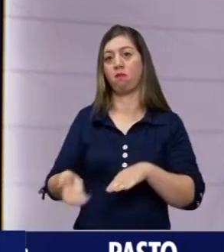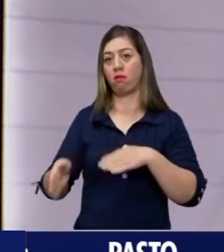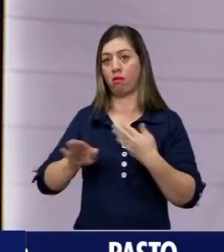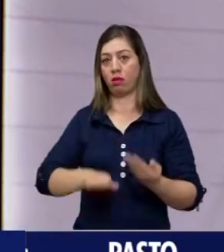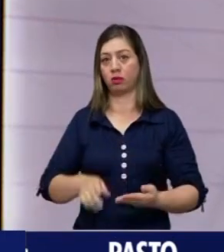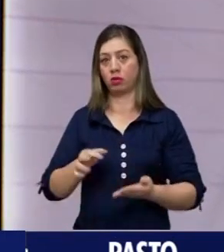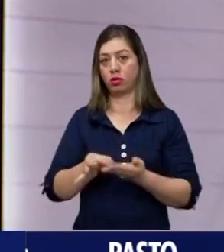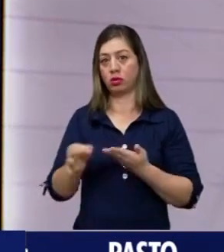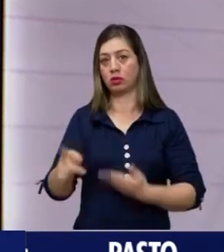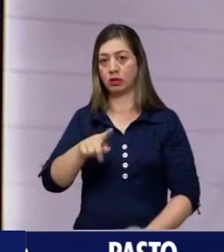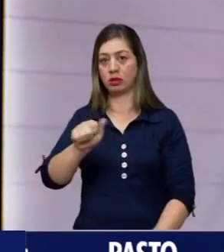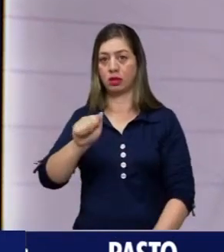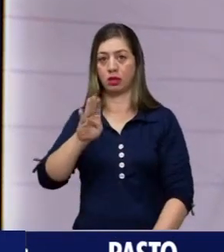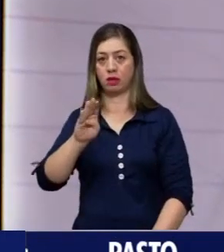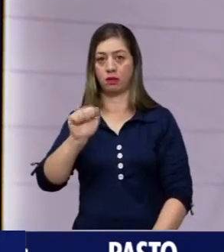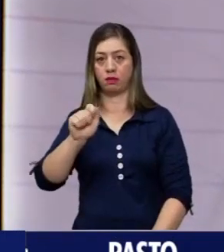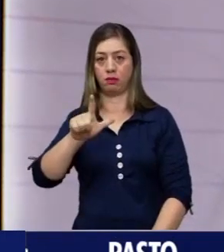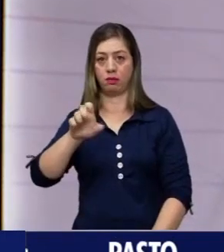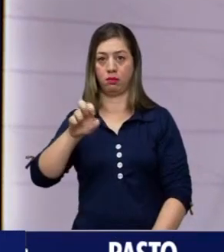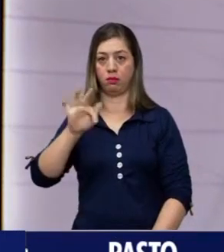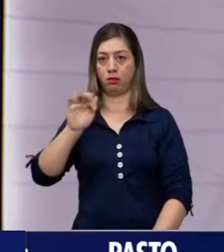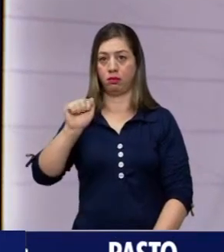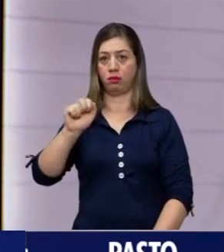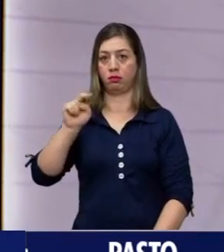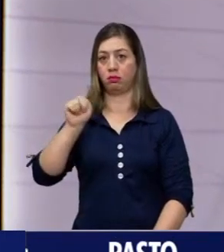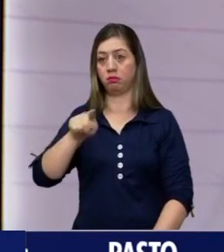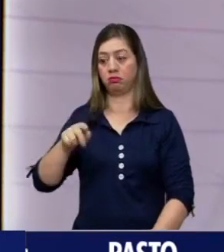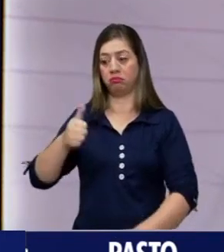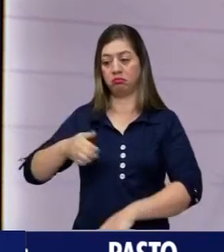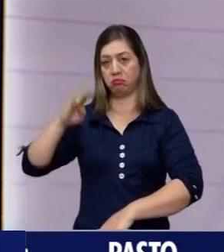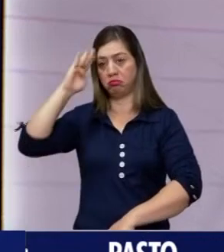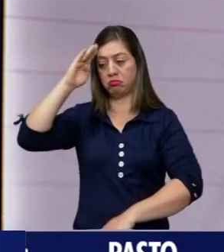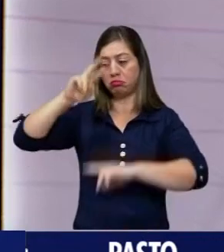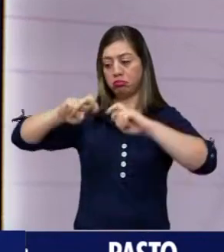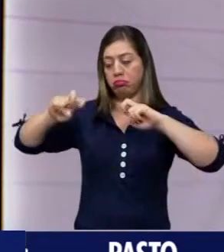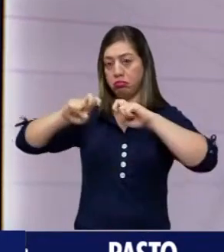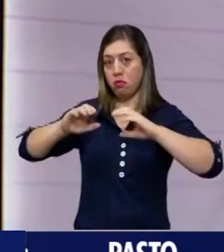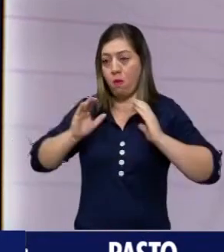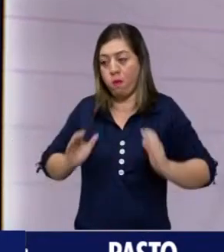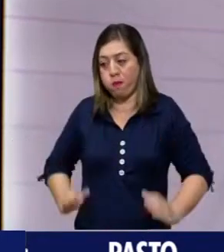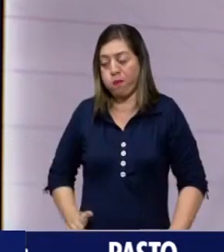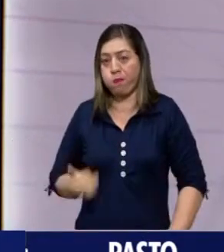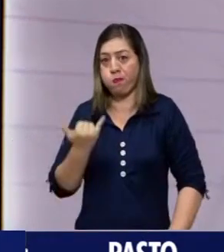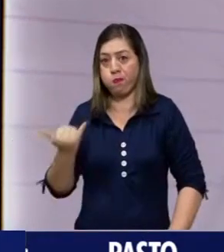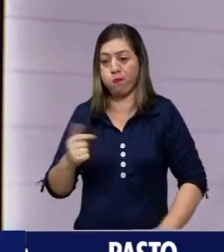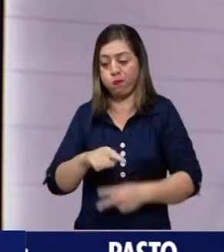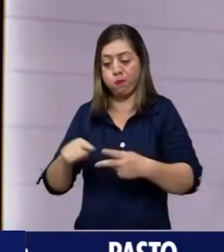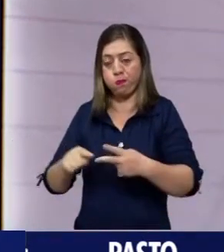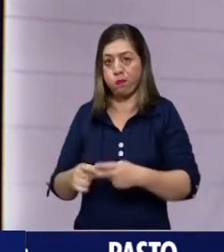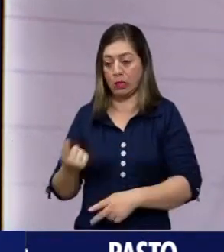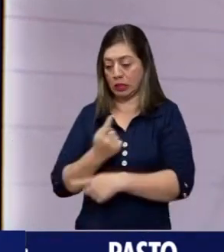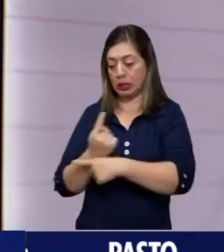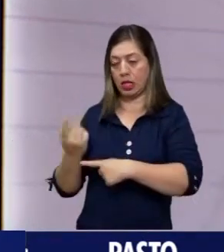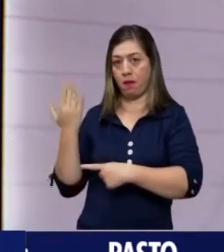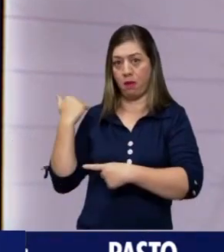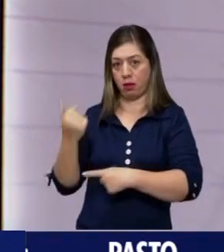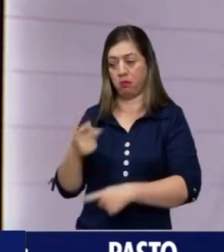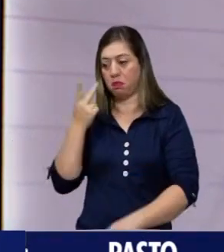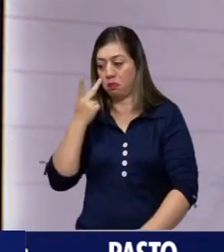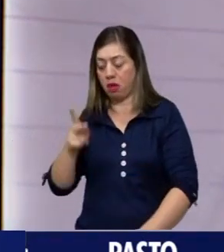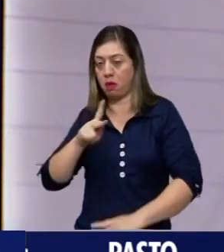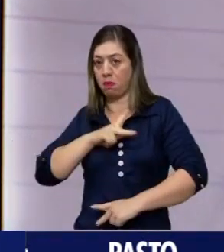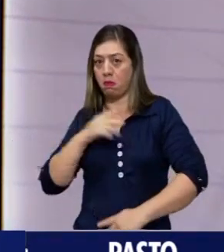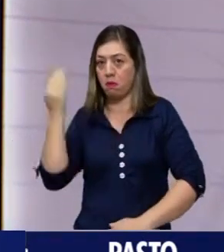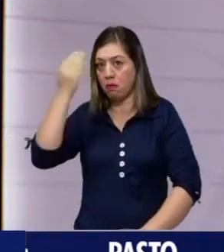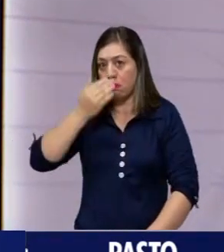corregimiento de Zabaletas. Las autoridades investigan si los cuerpos que fueron encontrados en una fosa común la semana pasada pertenecen a las víctimas